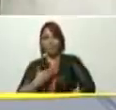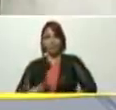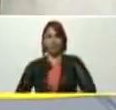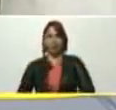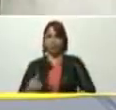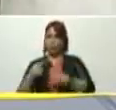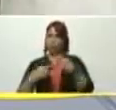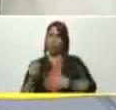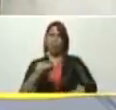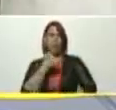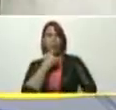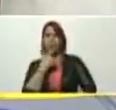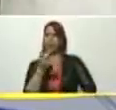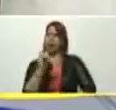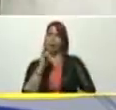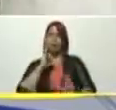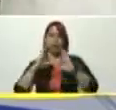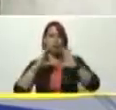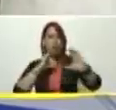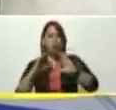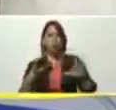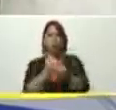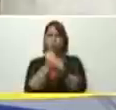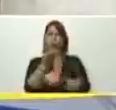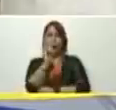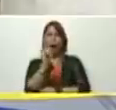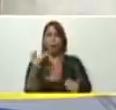hay, esta comunicación de confianza.